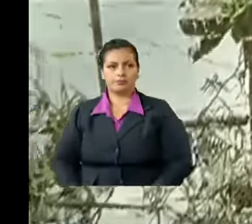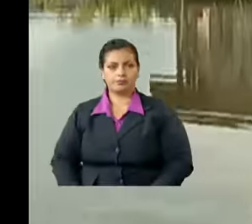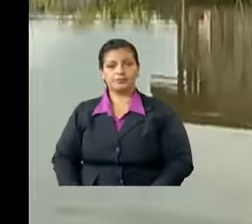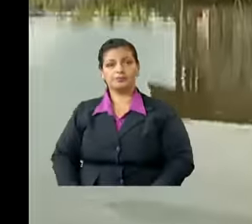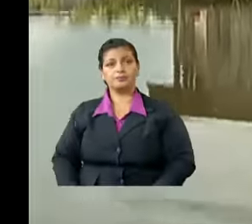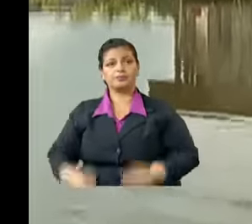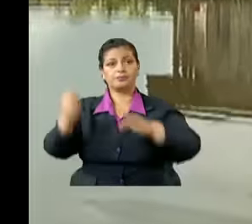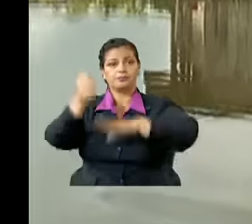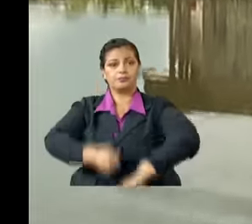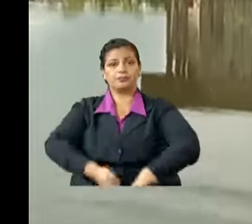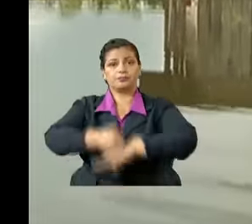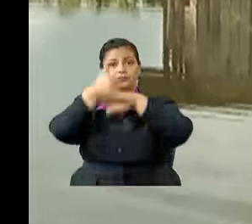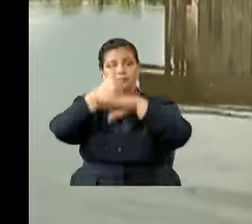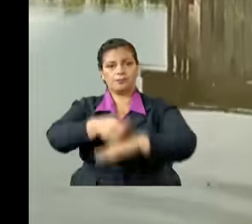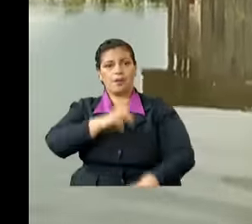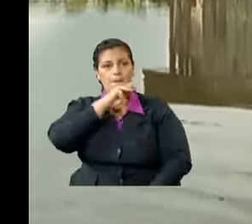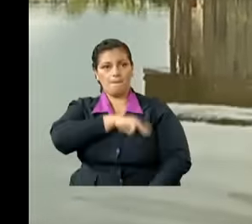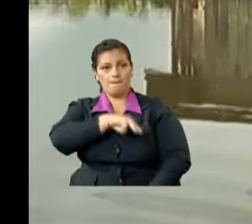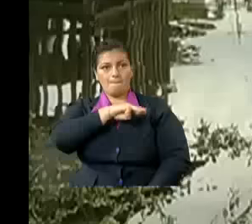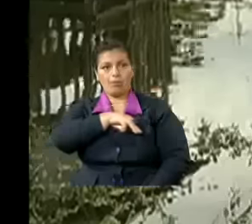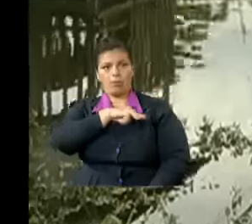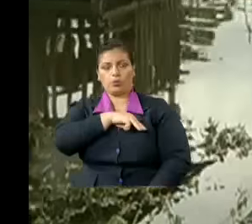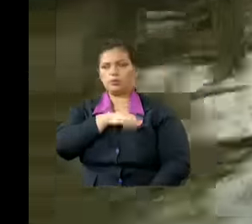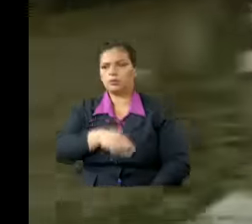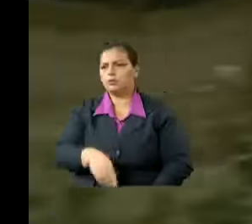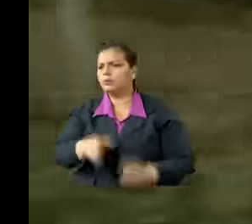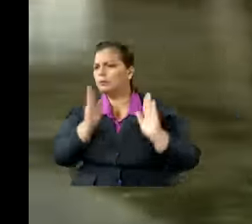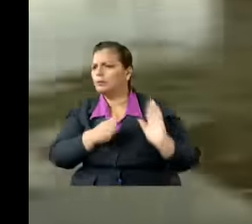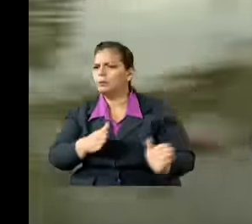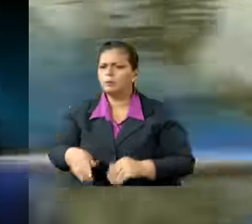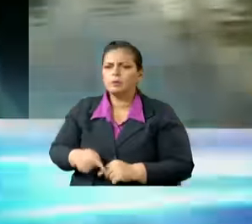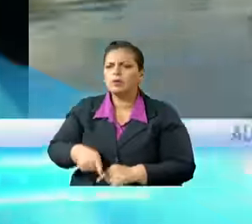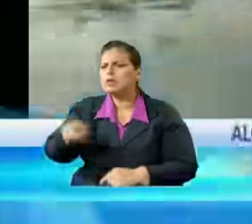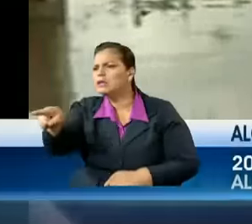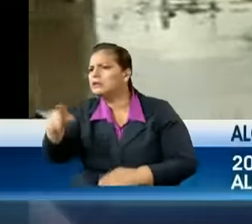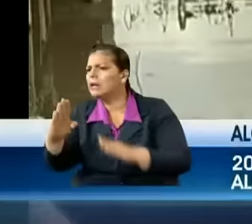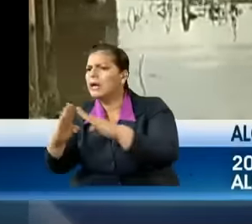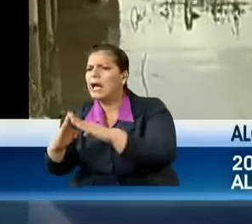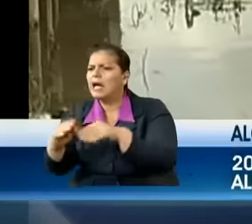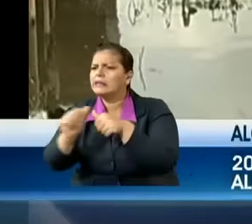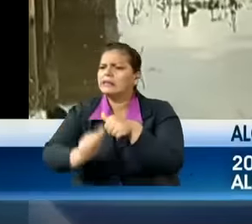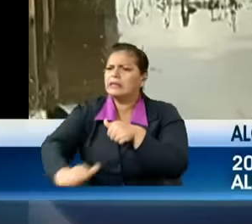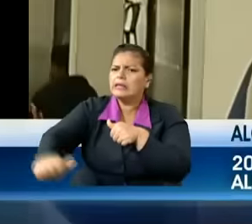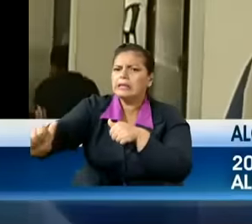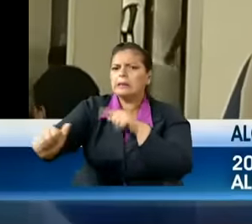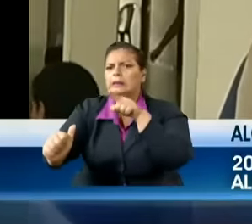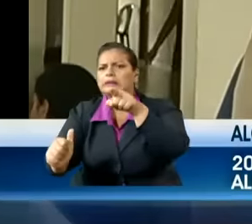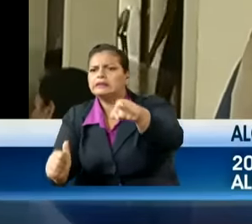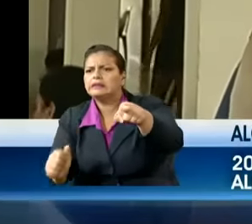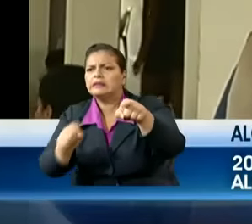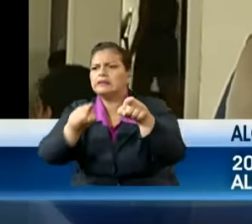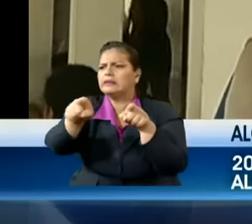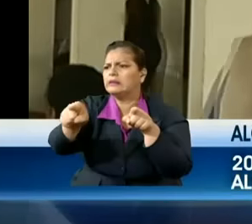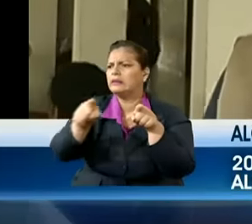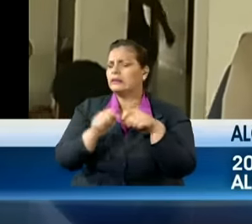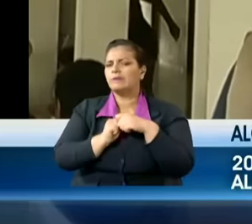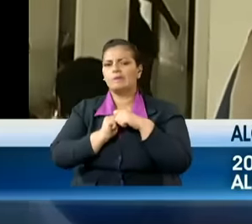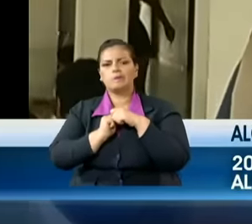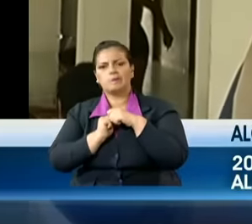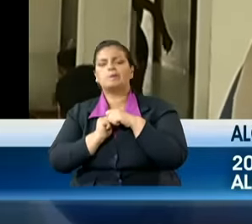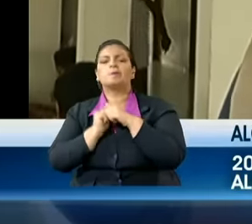de la autoridad, se estima una futura reubicación a las personas afectadas por la temporada. Es decir, esta administración